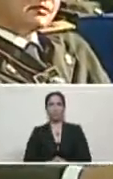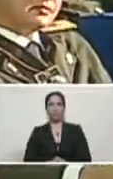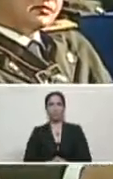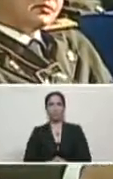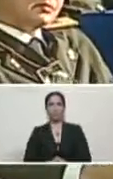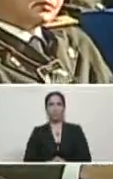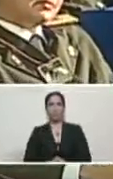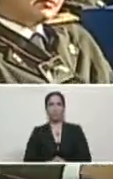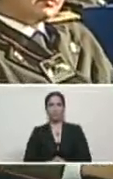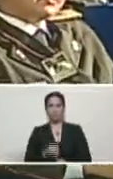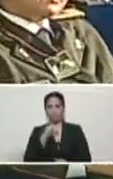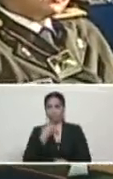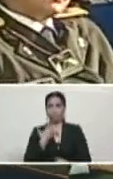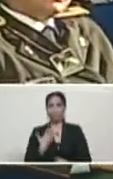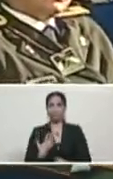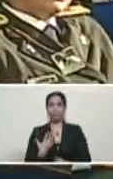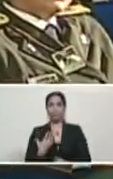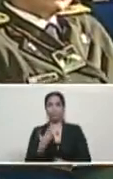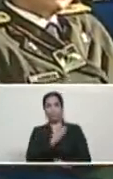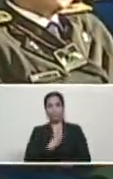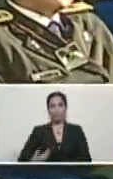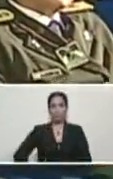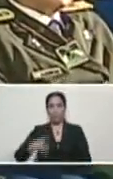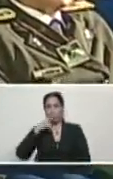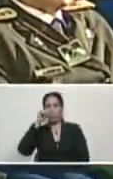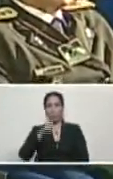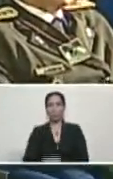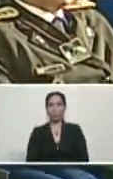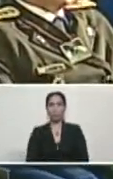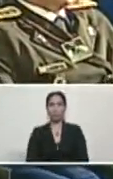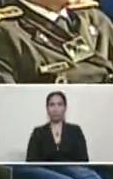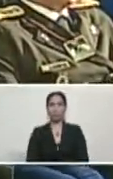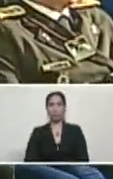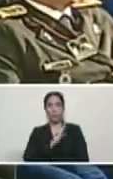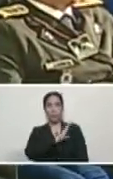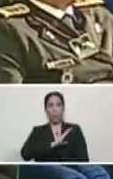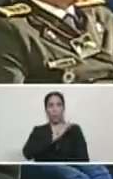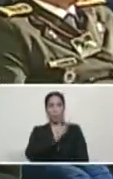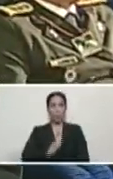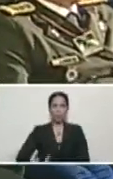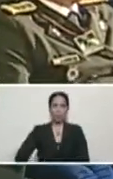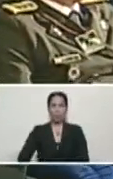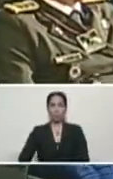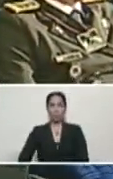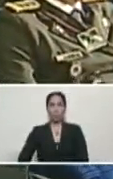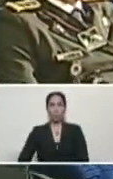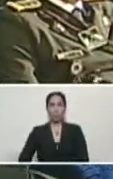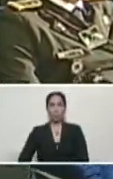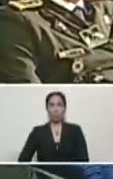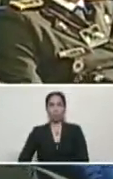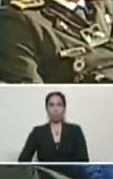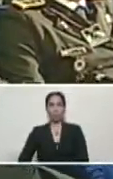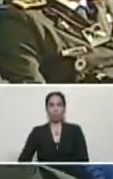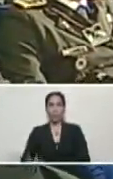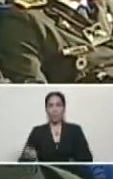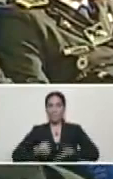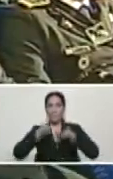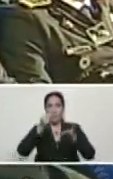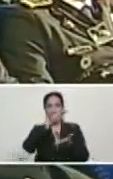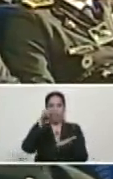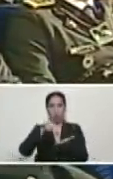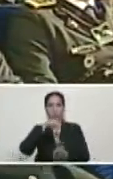Lo destacaba el jefe de Estado, que es un trabajo especial. Sí. De la Comisión Presidencial. Y en el marco del Premio Nacional de